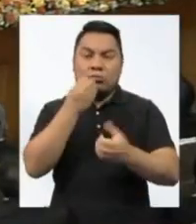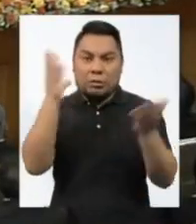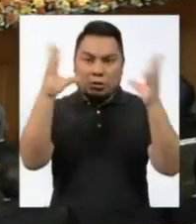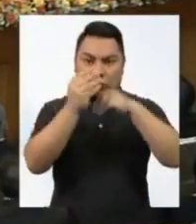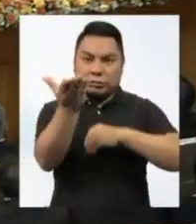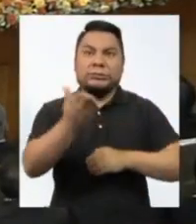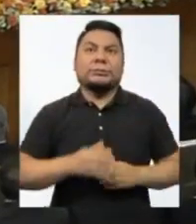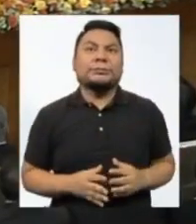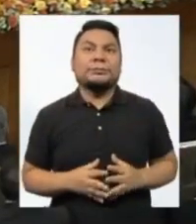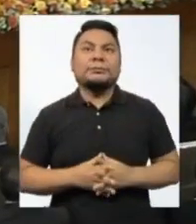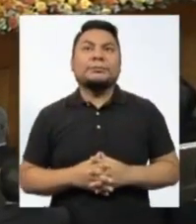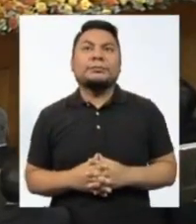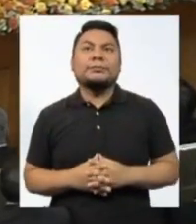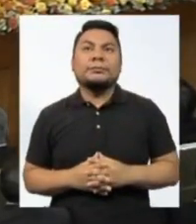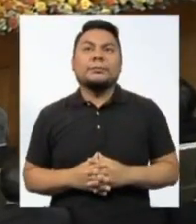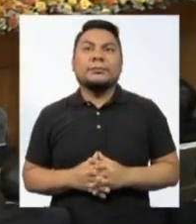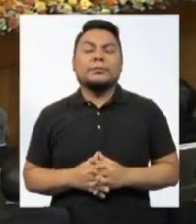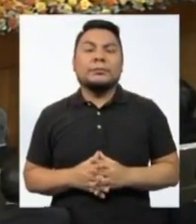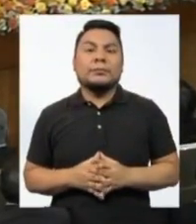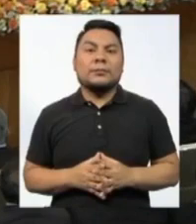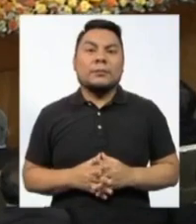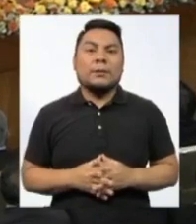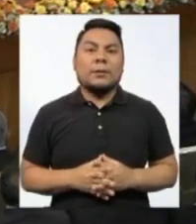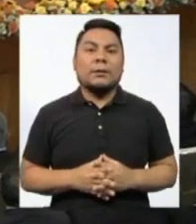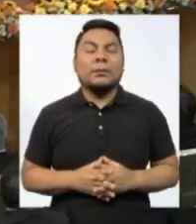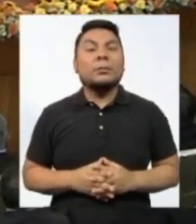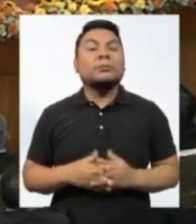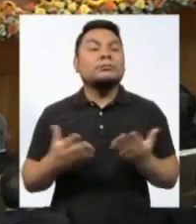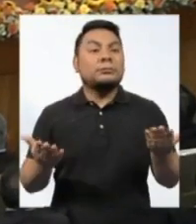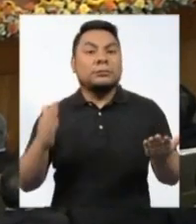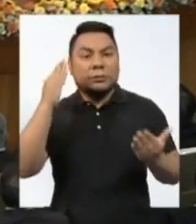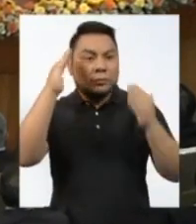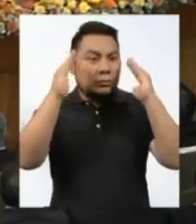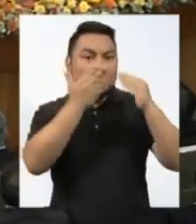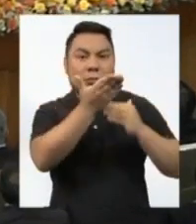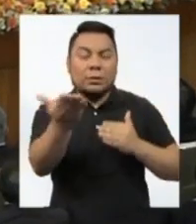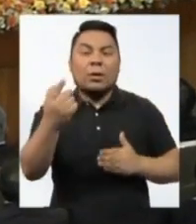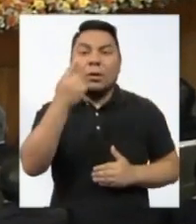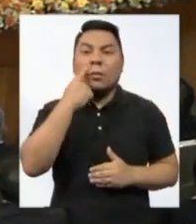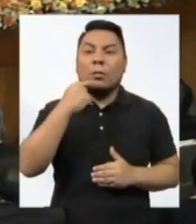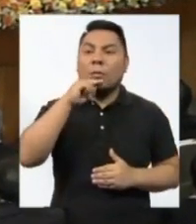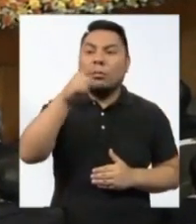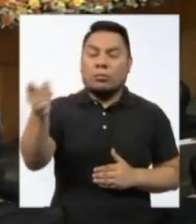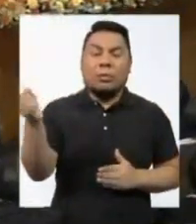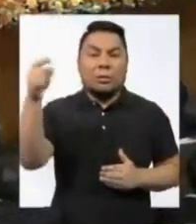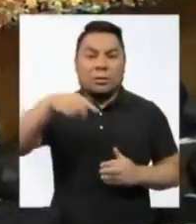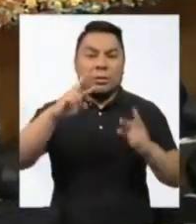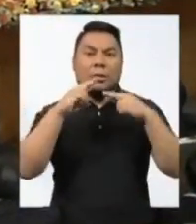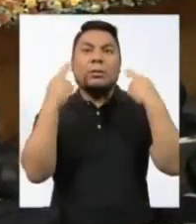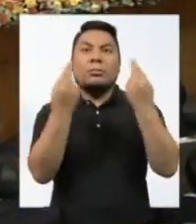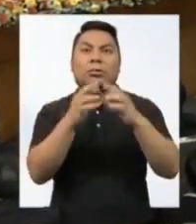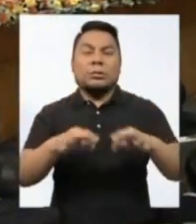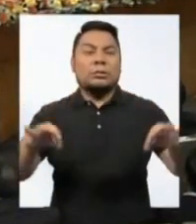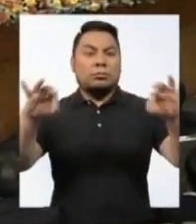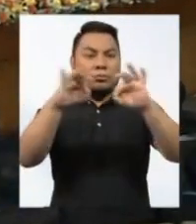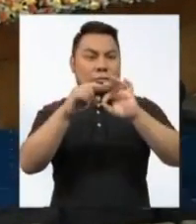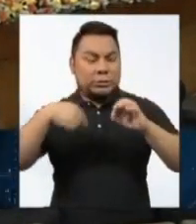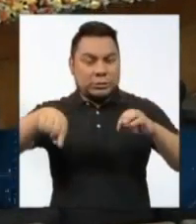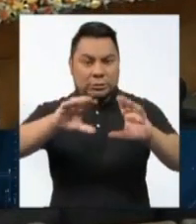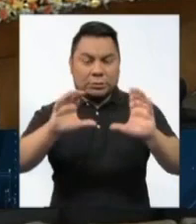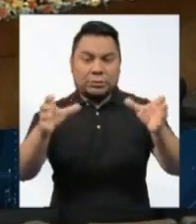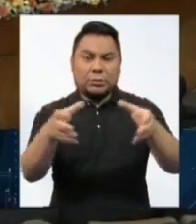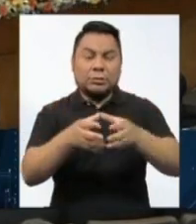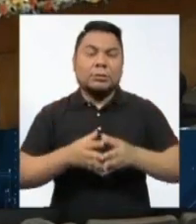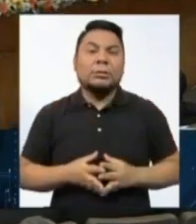noches. La señora, señores que participan de esta importante ceremonia. Bien, palabras del presidente de la